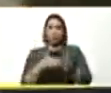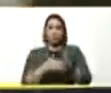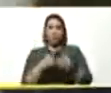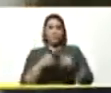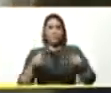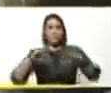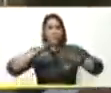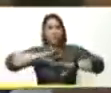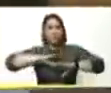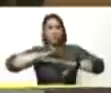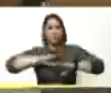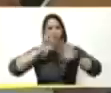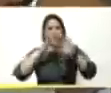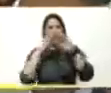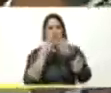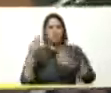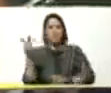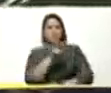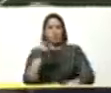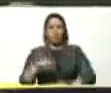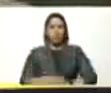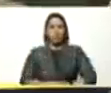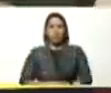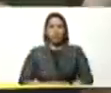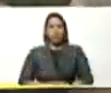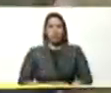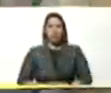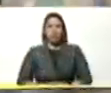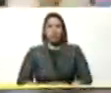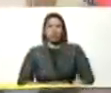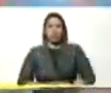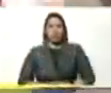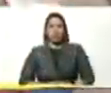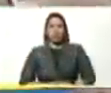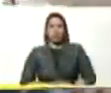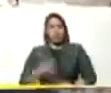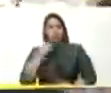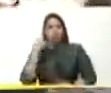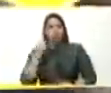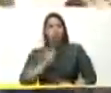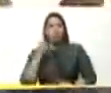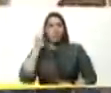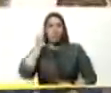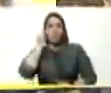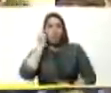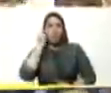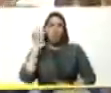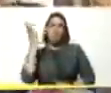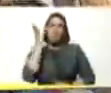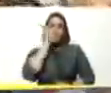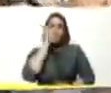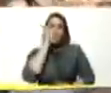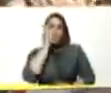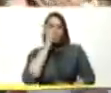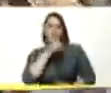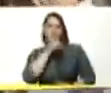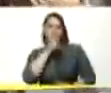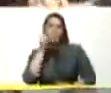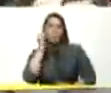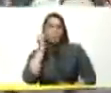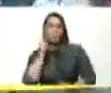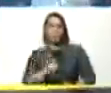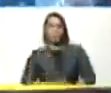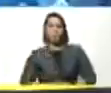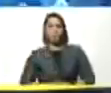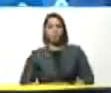beneficio de la familia venezolana. Del hombre, de la mujer, de la madre, de la abuela.